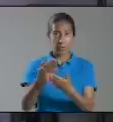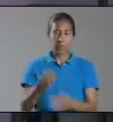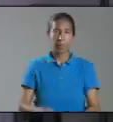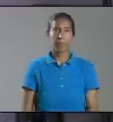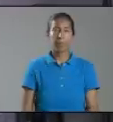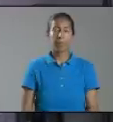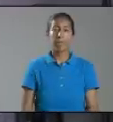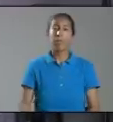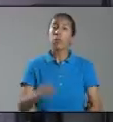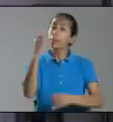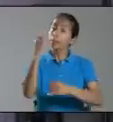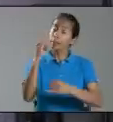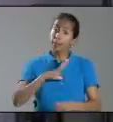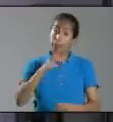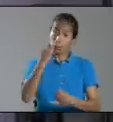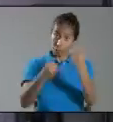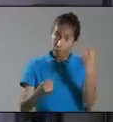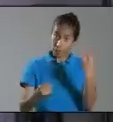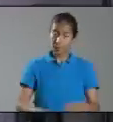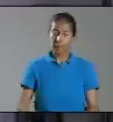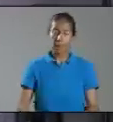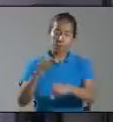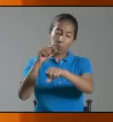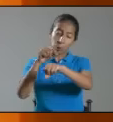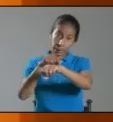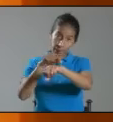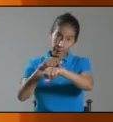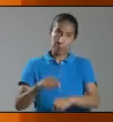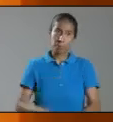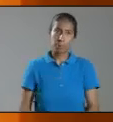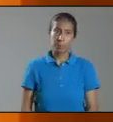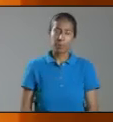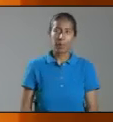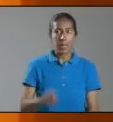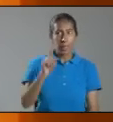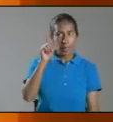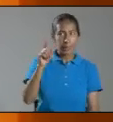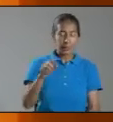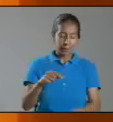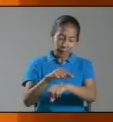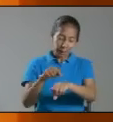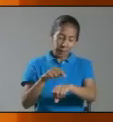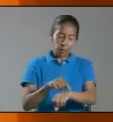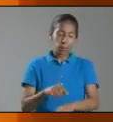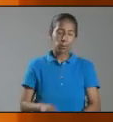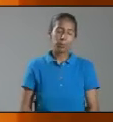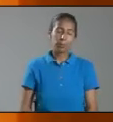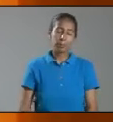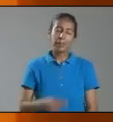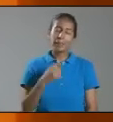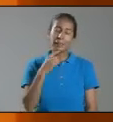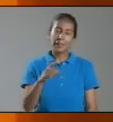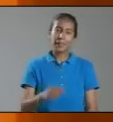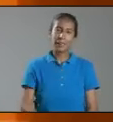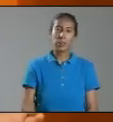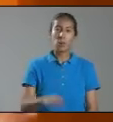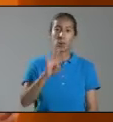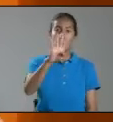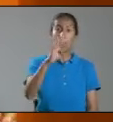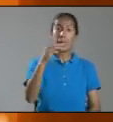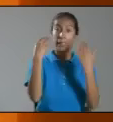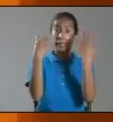Bueno, debo ir finalizando por causa del tiempo, que según aquel reloj me está acusando de que tengo 48 minutos de estar hablando, y me dijeron que